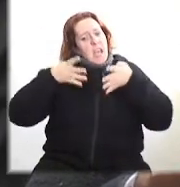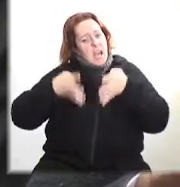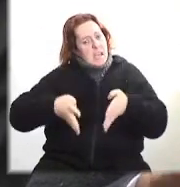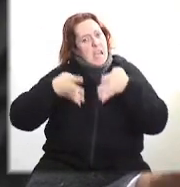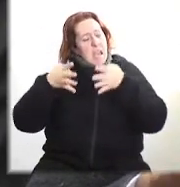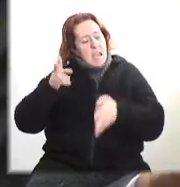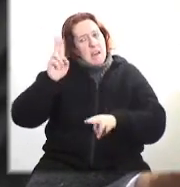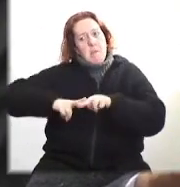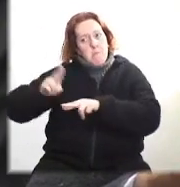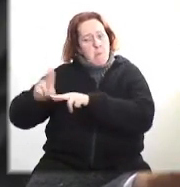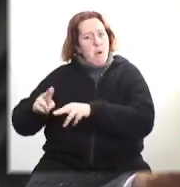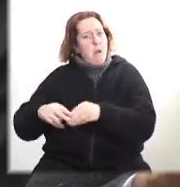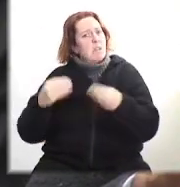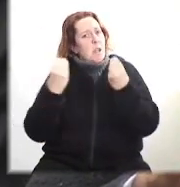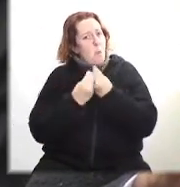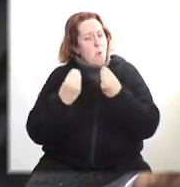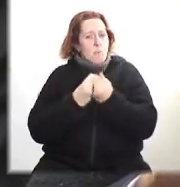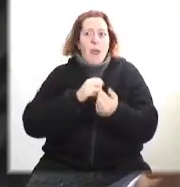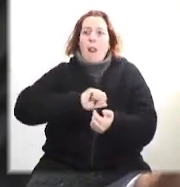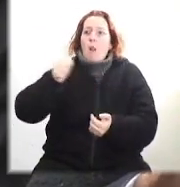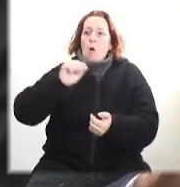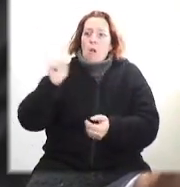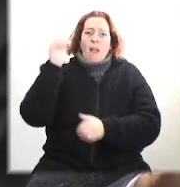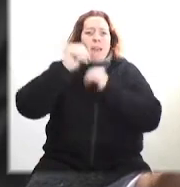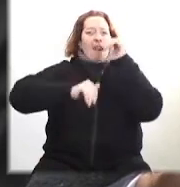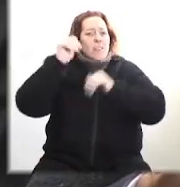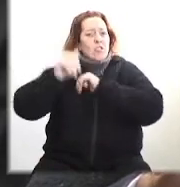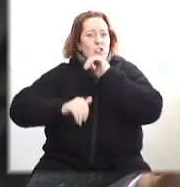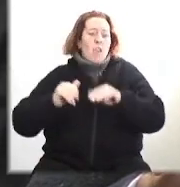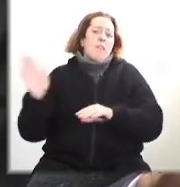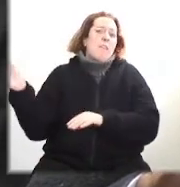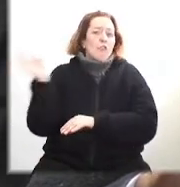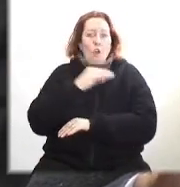proporcional, elecciones con voto universal y secreto.